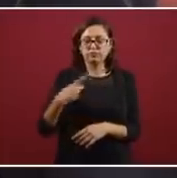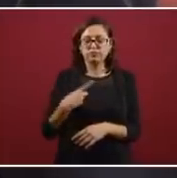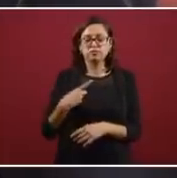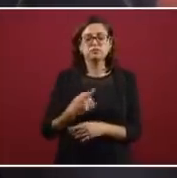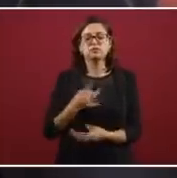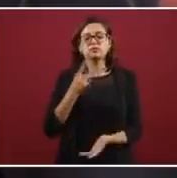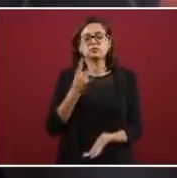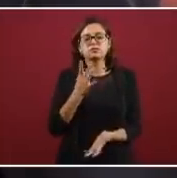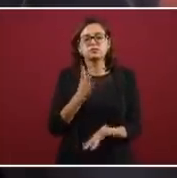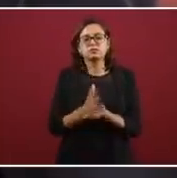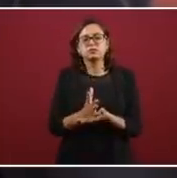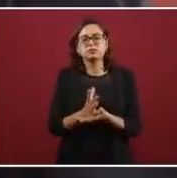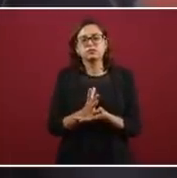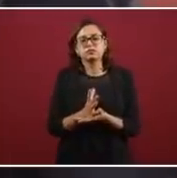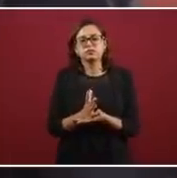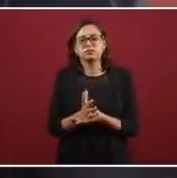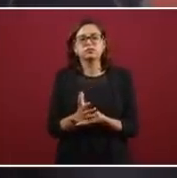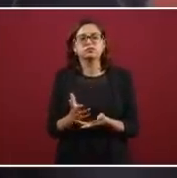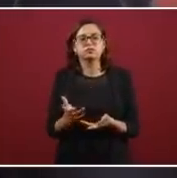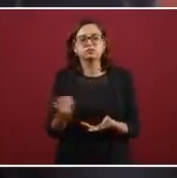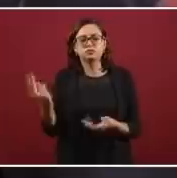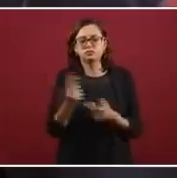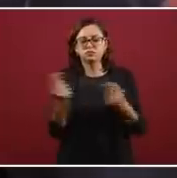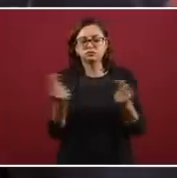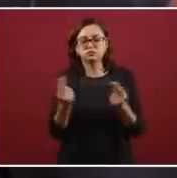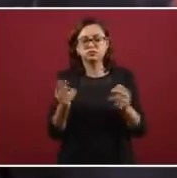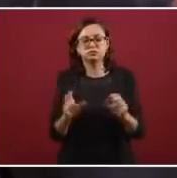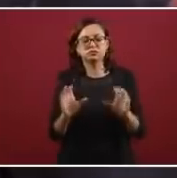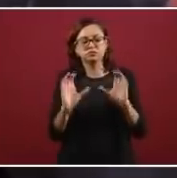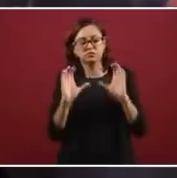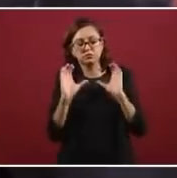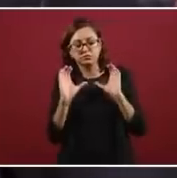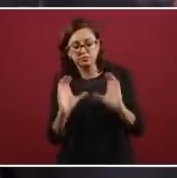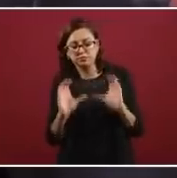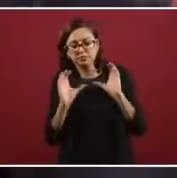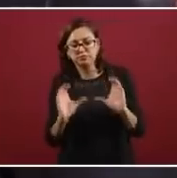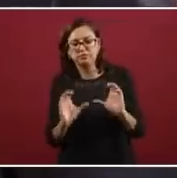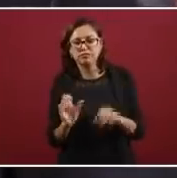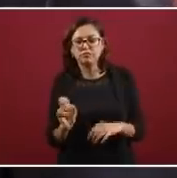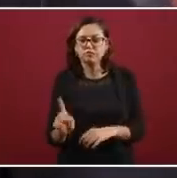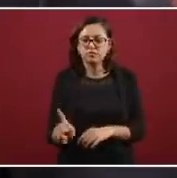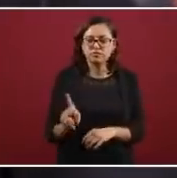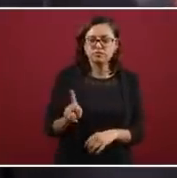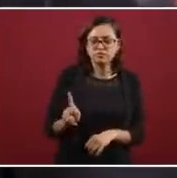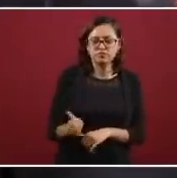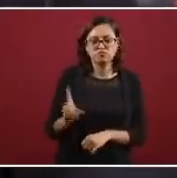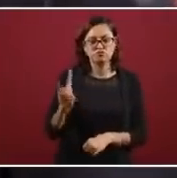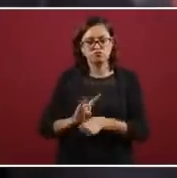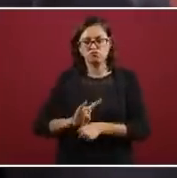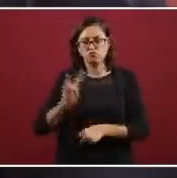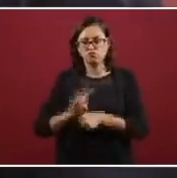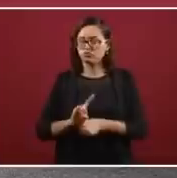más que no se simule, que no sean